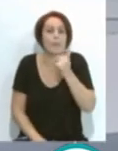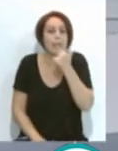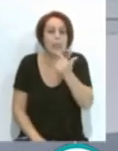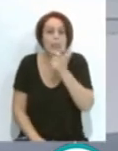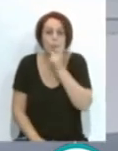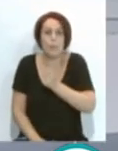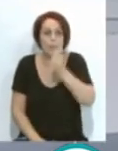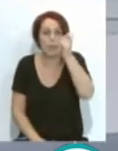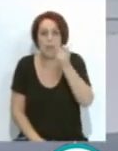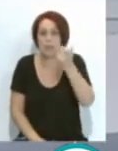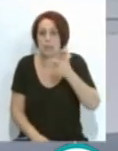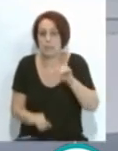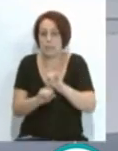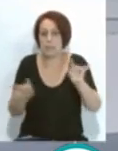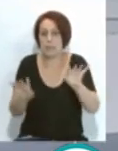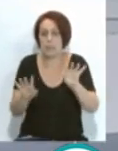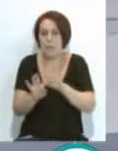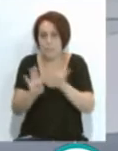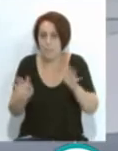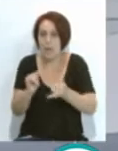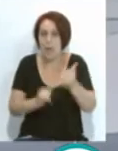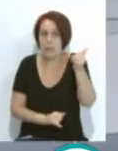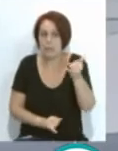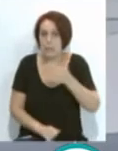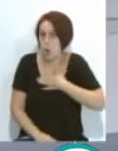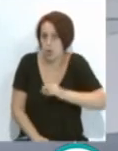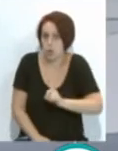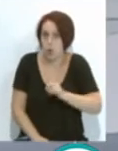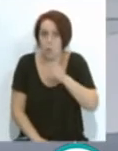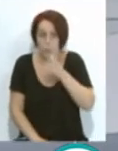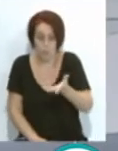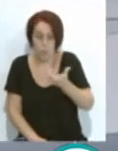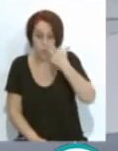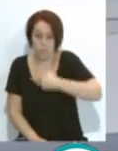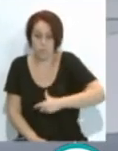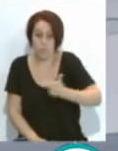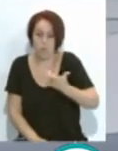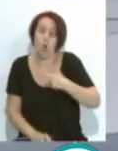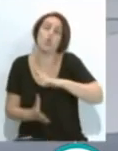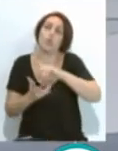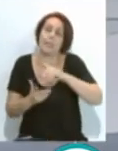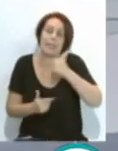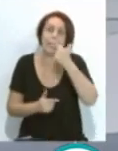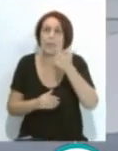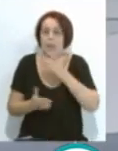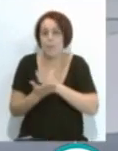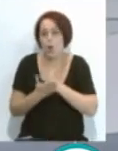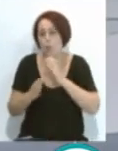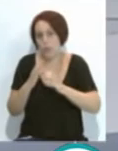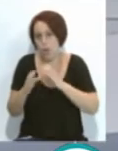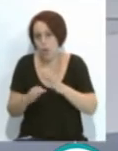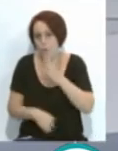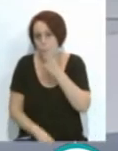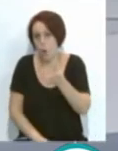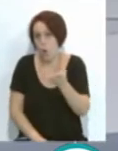simplemente. Y así fue, porque el propio árbitro dice que, bueno, según una noticia de los medios de comunicación, porque